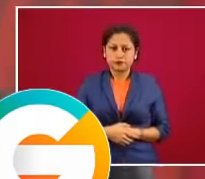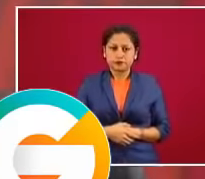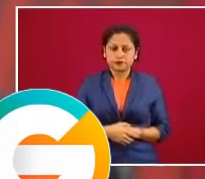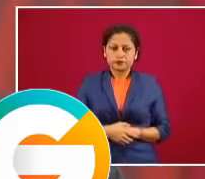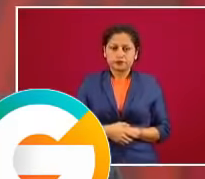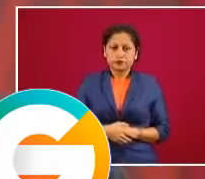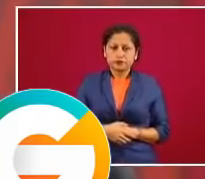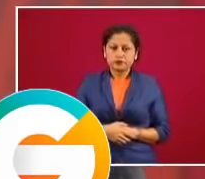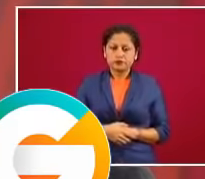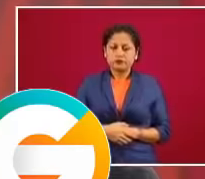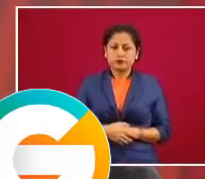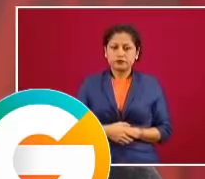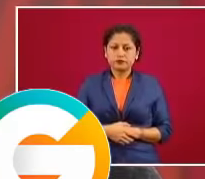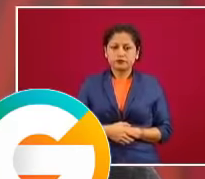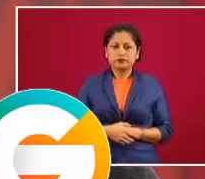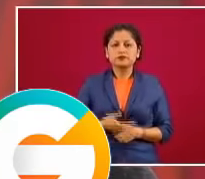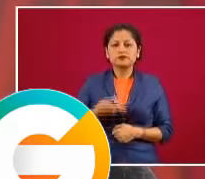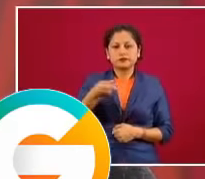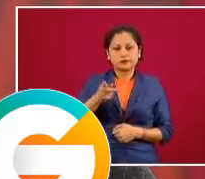Siempre y cuando,